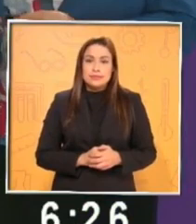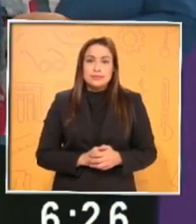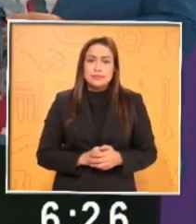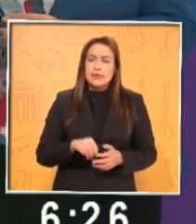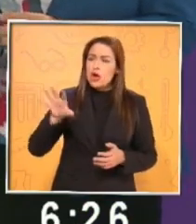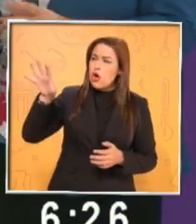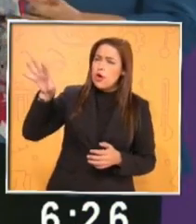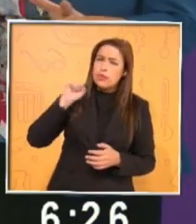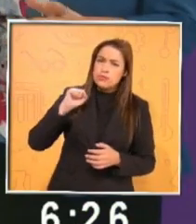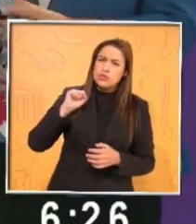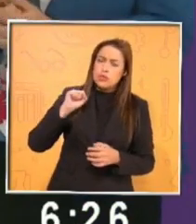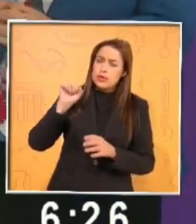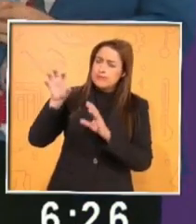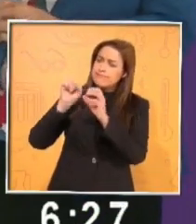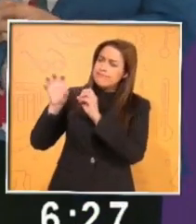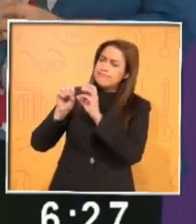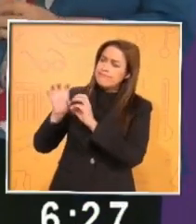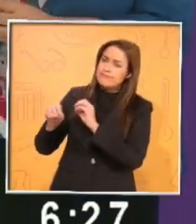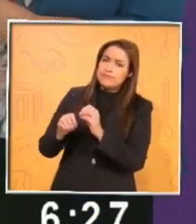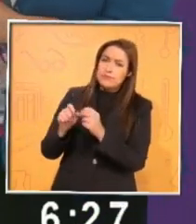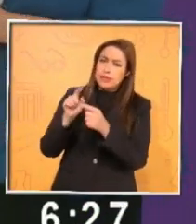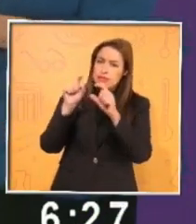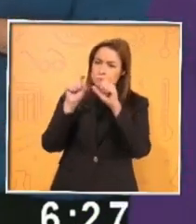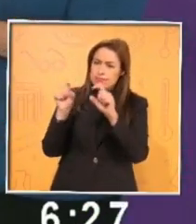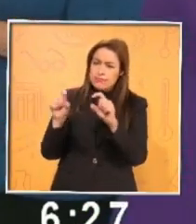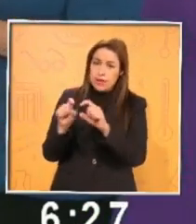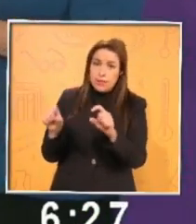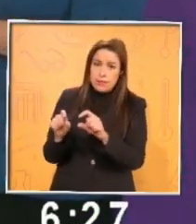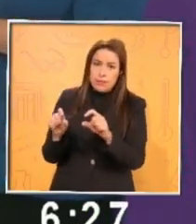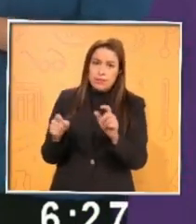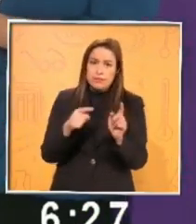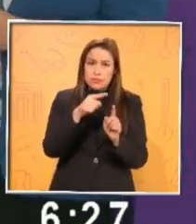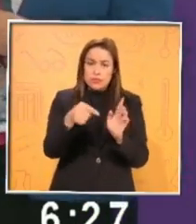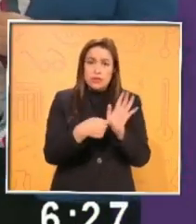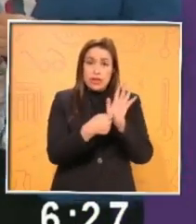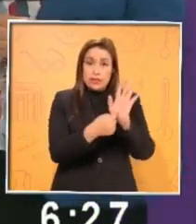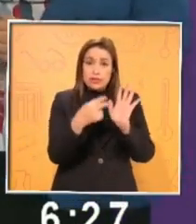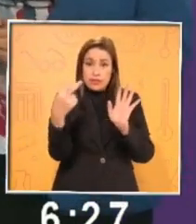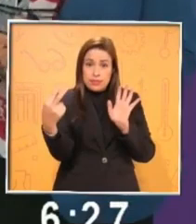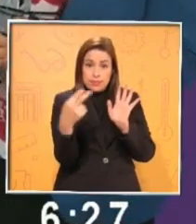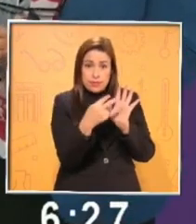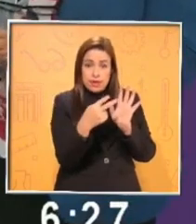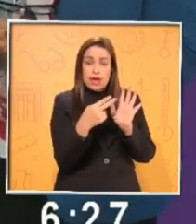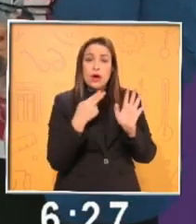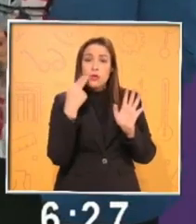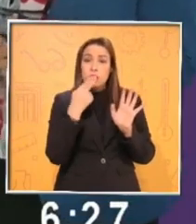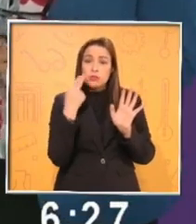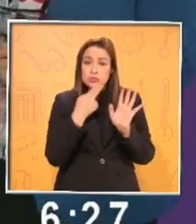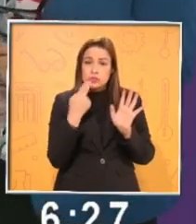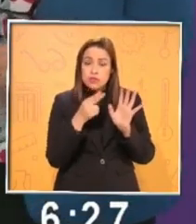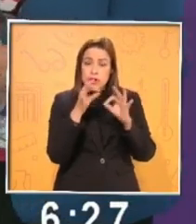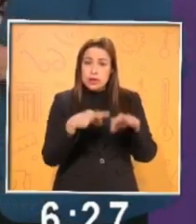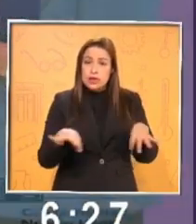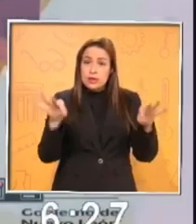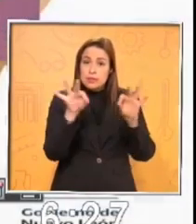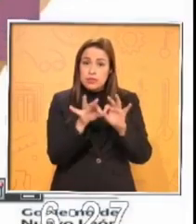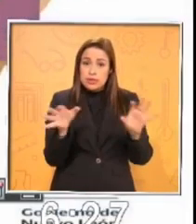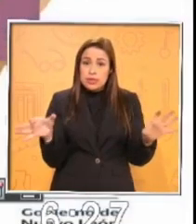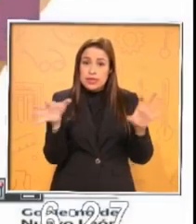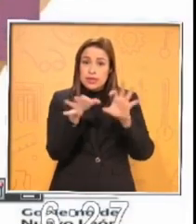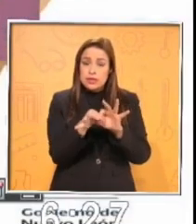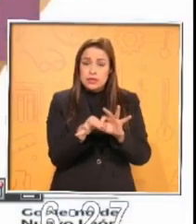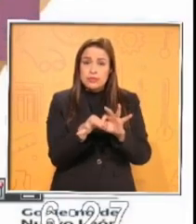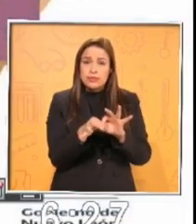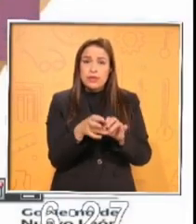Extraje algunos párrafos para que ustedes vean el uso y la importancia de un conector.